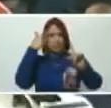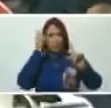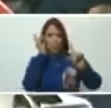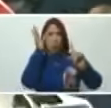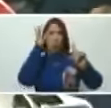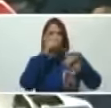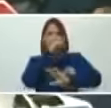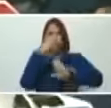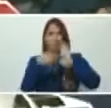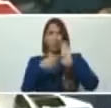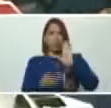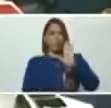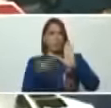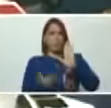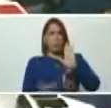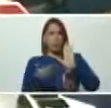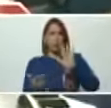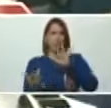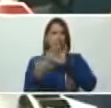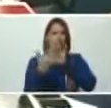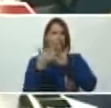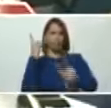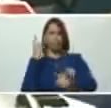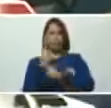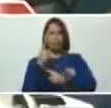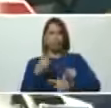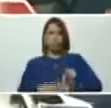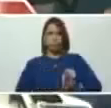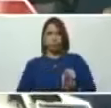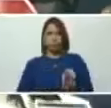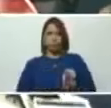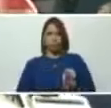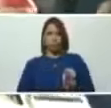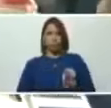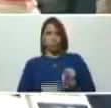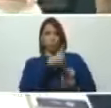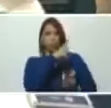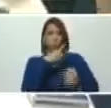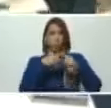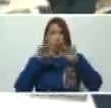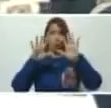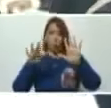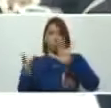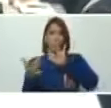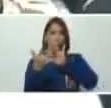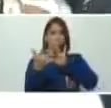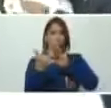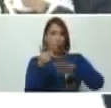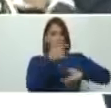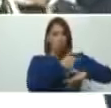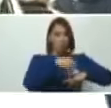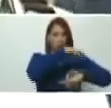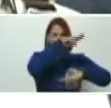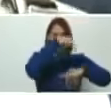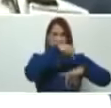completo. Por eso es tan importante la conexión que se establece a través del 1x10 entre el gobierno